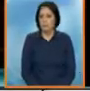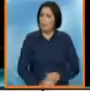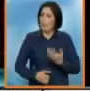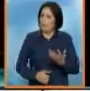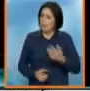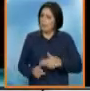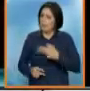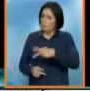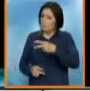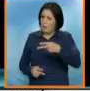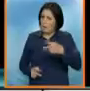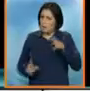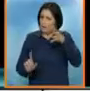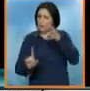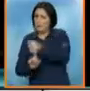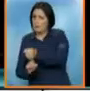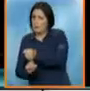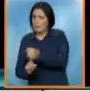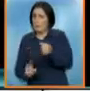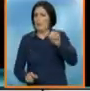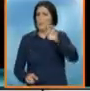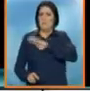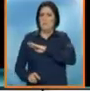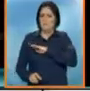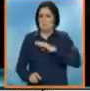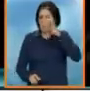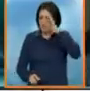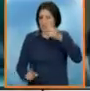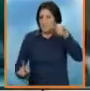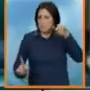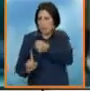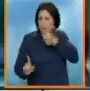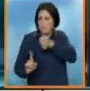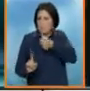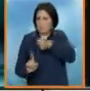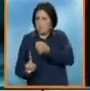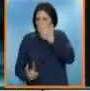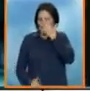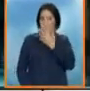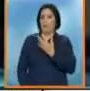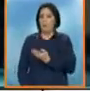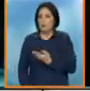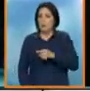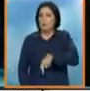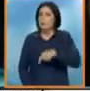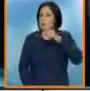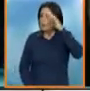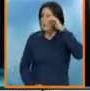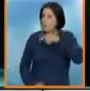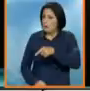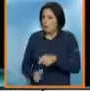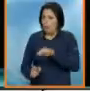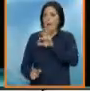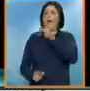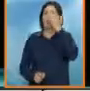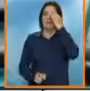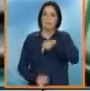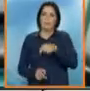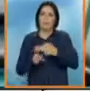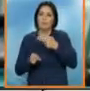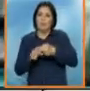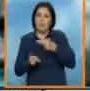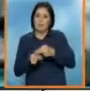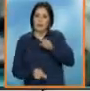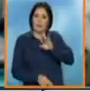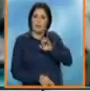Los vecinos atraparon al mal policía y lo golpearon hasta dejarlo inconsciente. El suboficial, identificado como Fernando